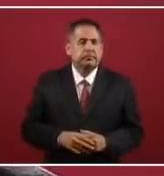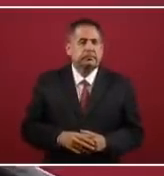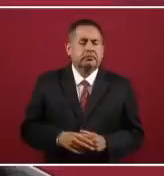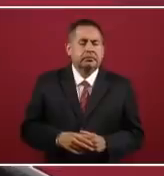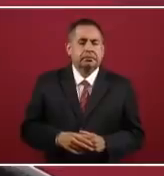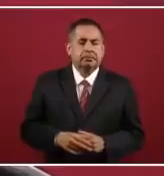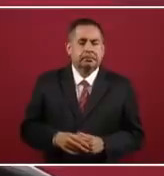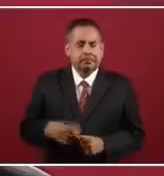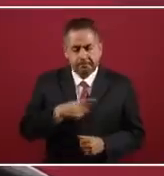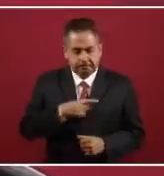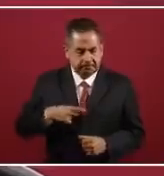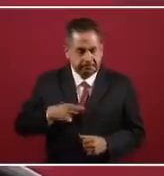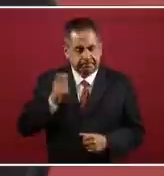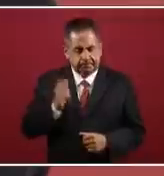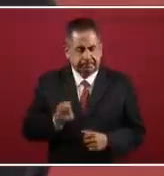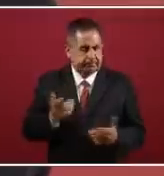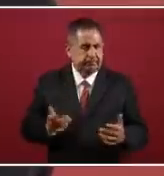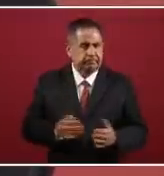tenemos que